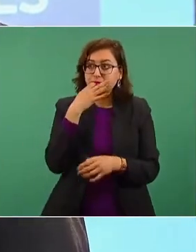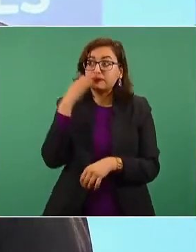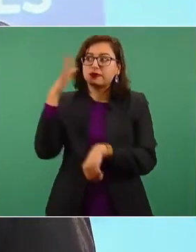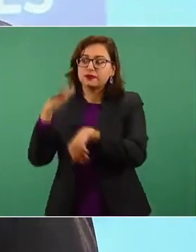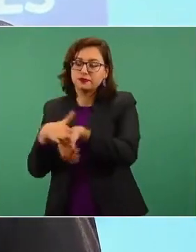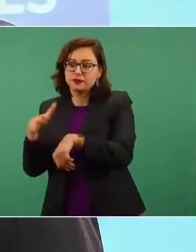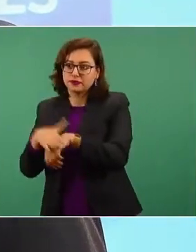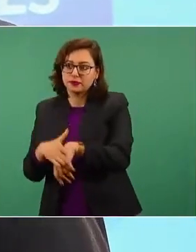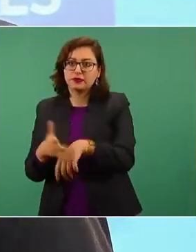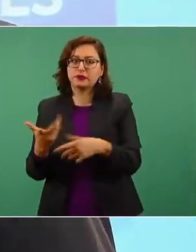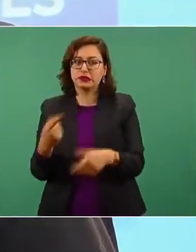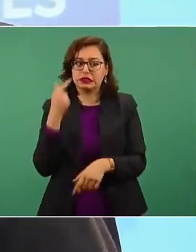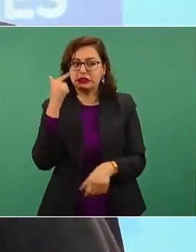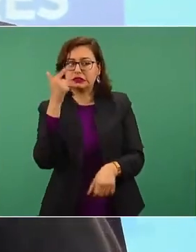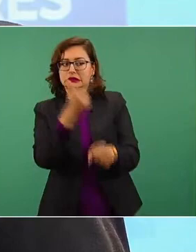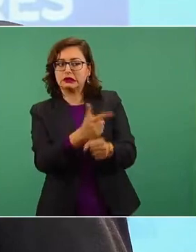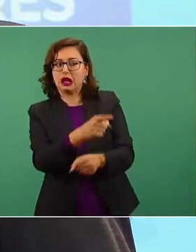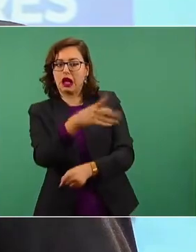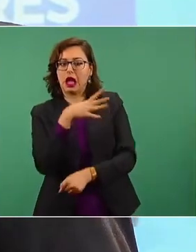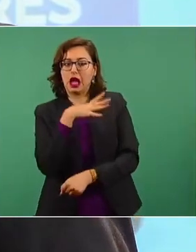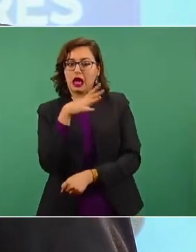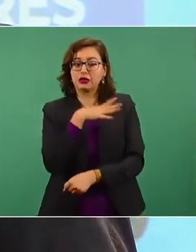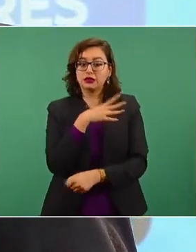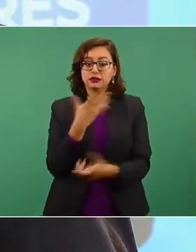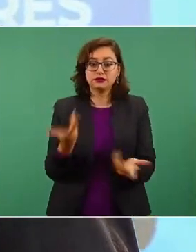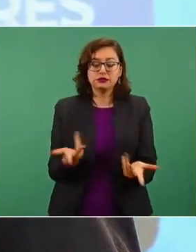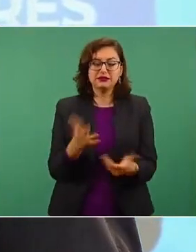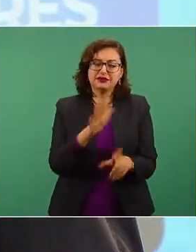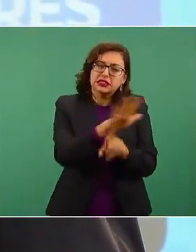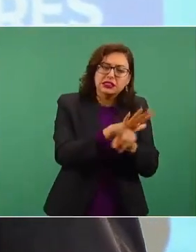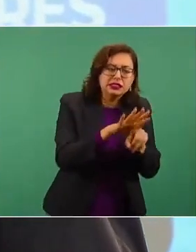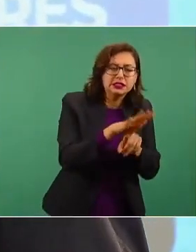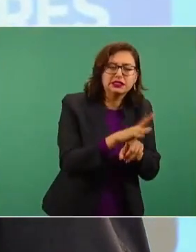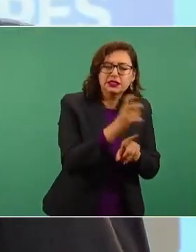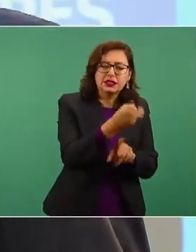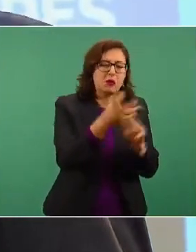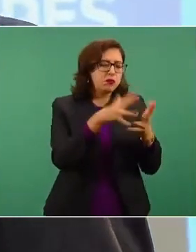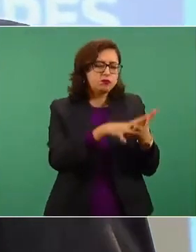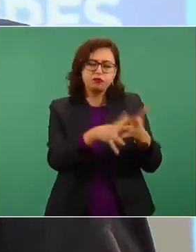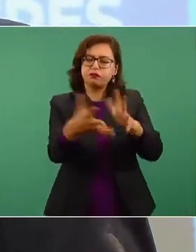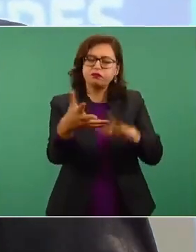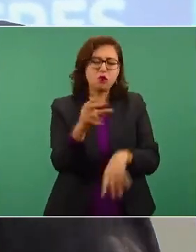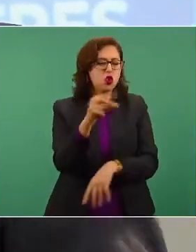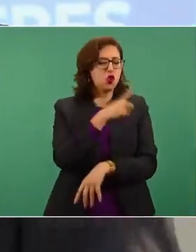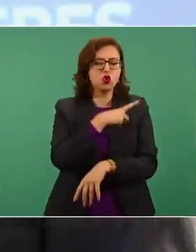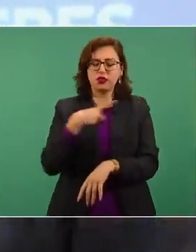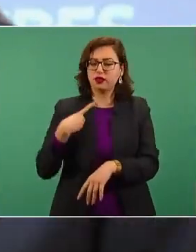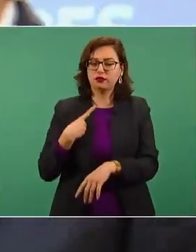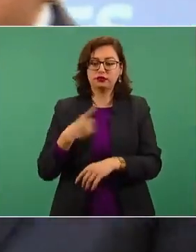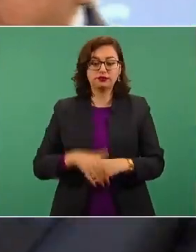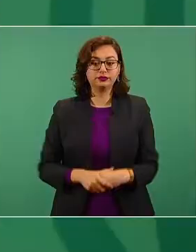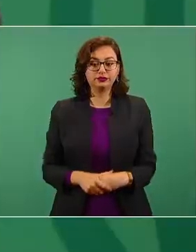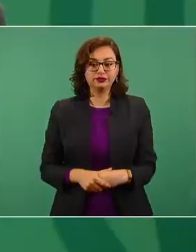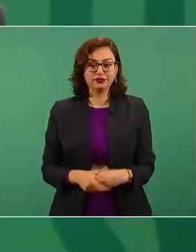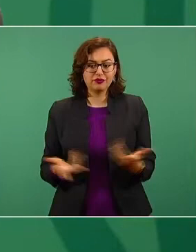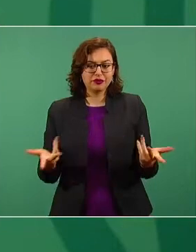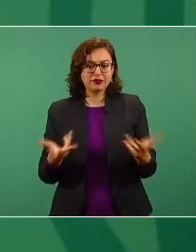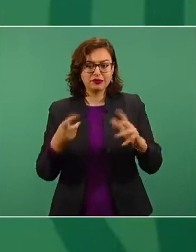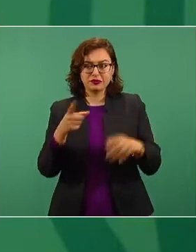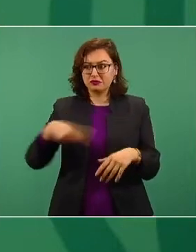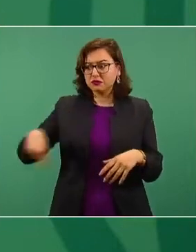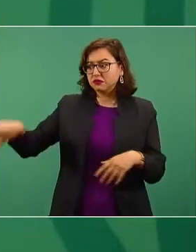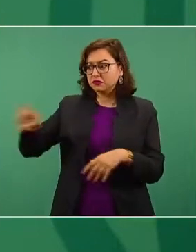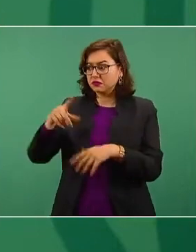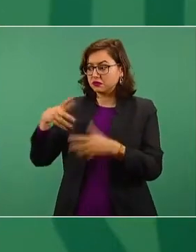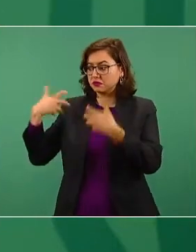convenza, persuada de que ese no es el camino. ¿Cómo se va a enfrentar la violencia con la